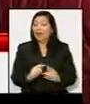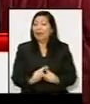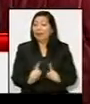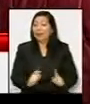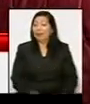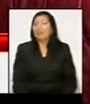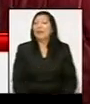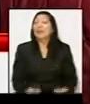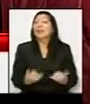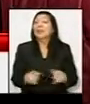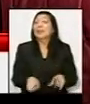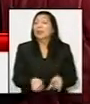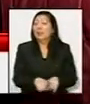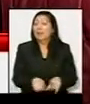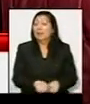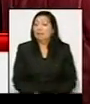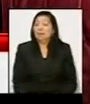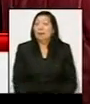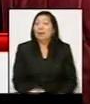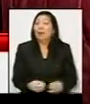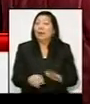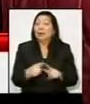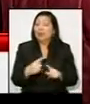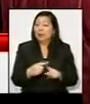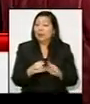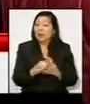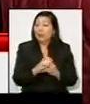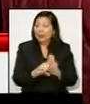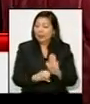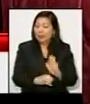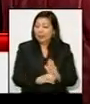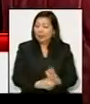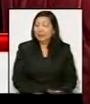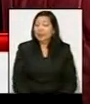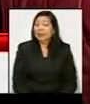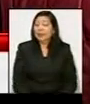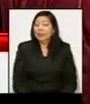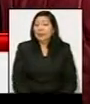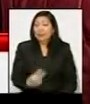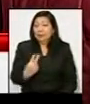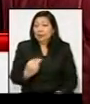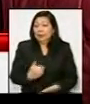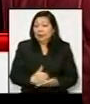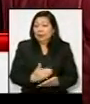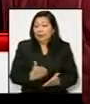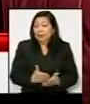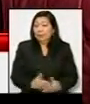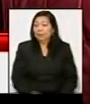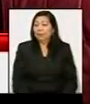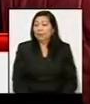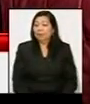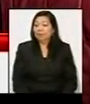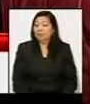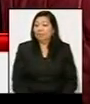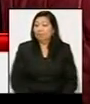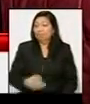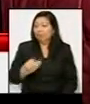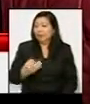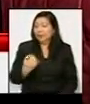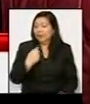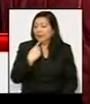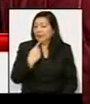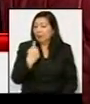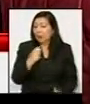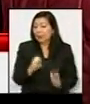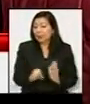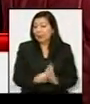y esto también porque el tribunal constitucional en dos sentencias específicamente ha establecido